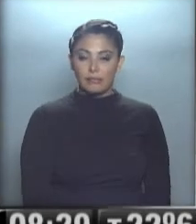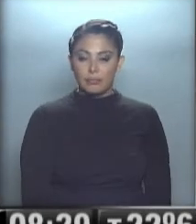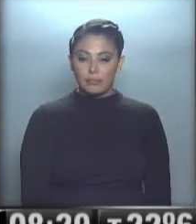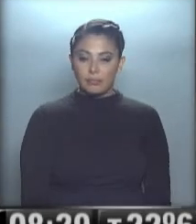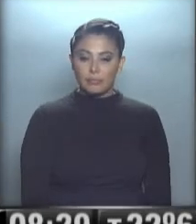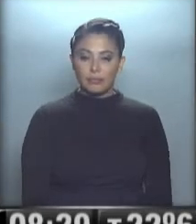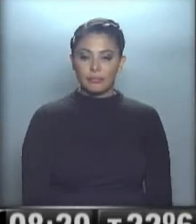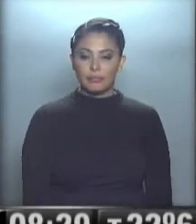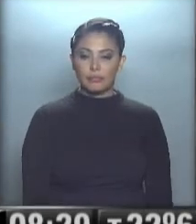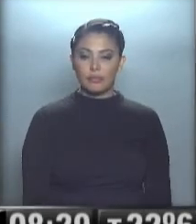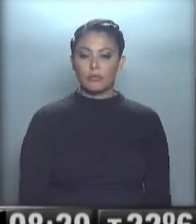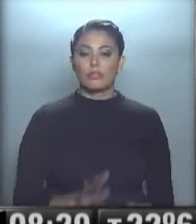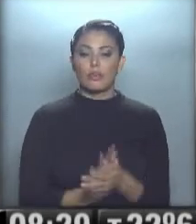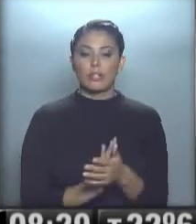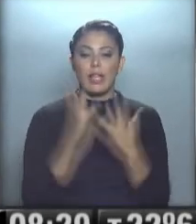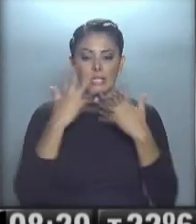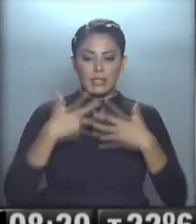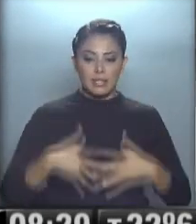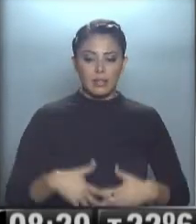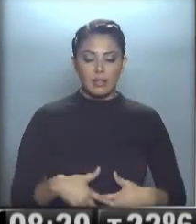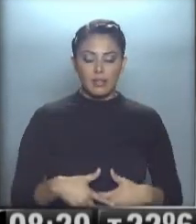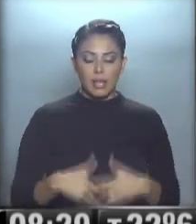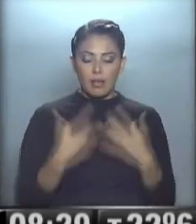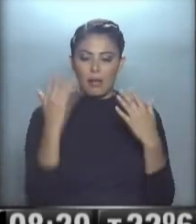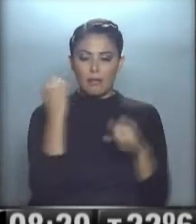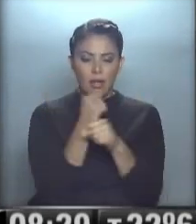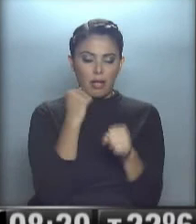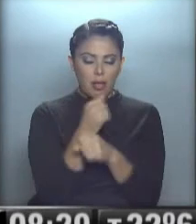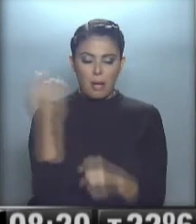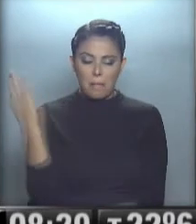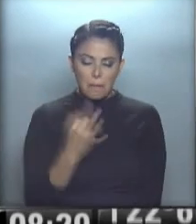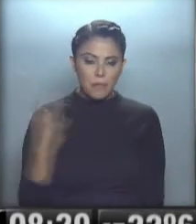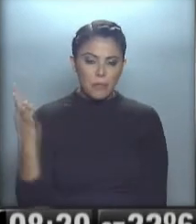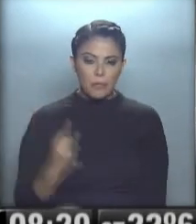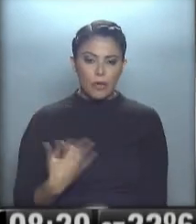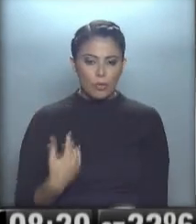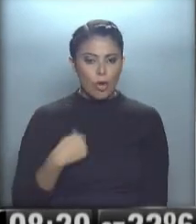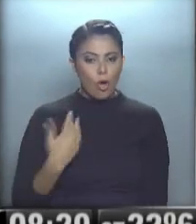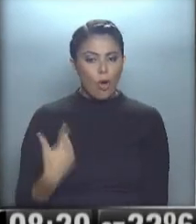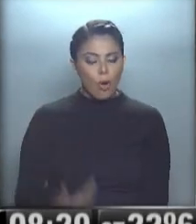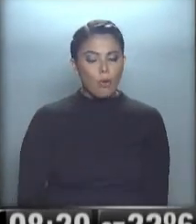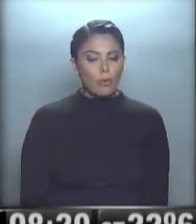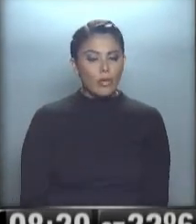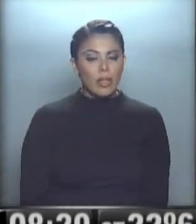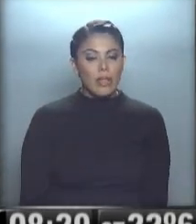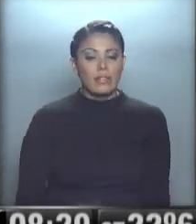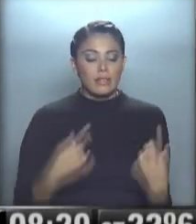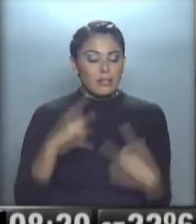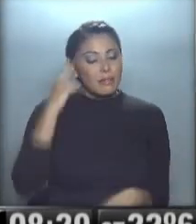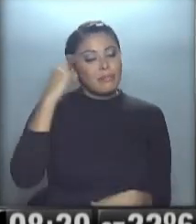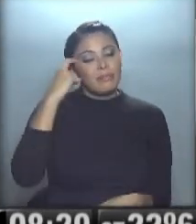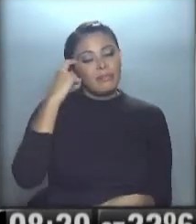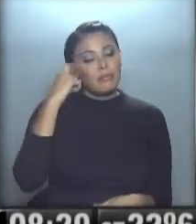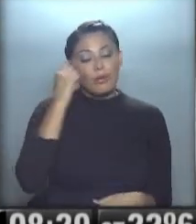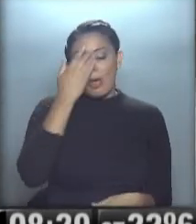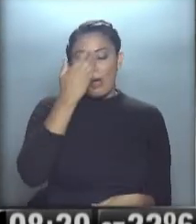al sistema, está funcionando eficaz y regularmente. Uno puede hacer distintas especulaciones respecto a cuál va a